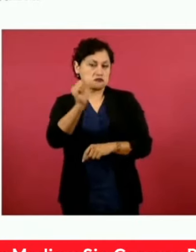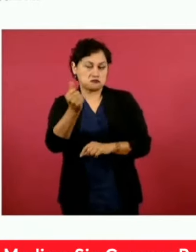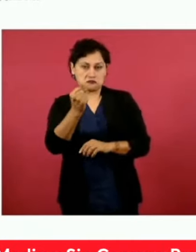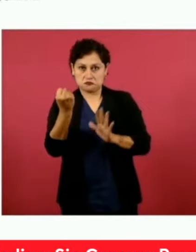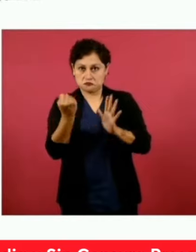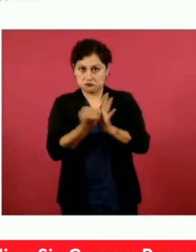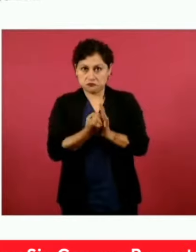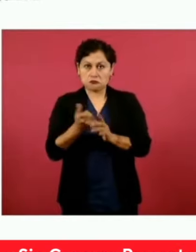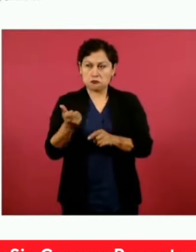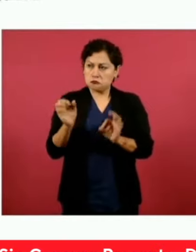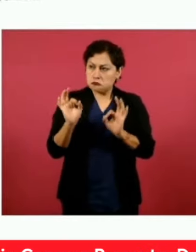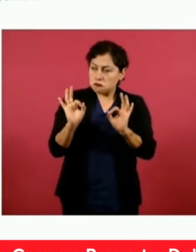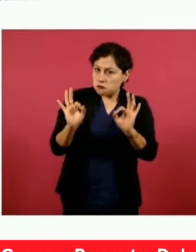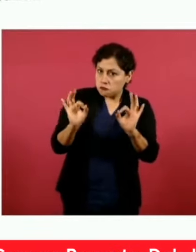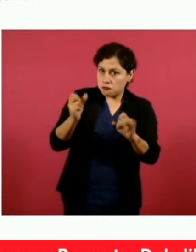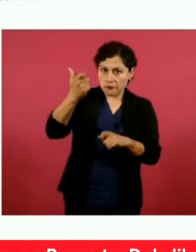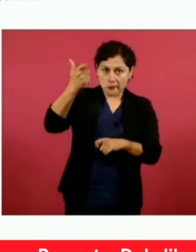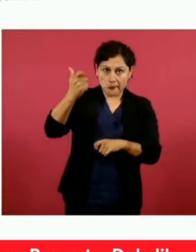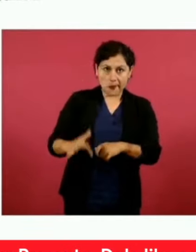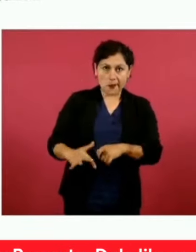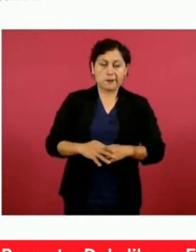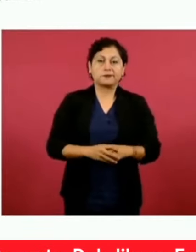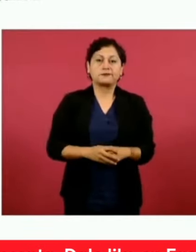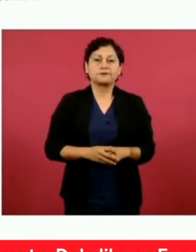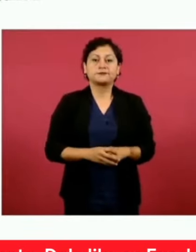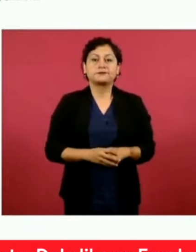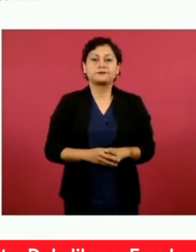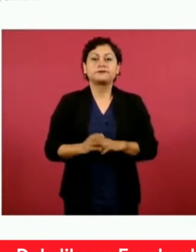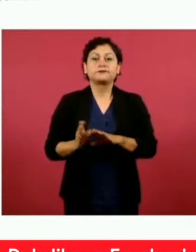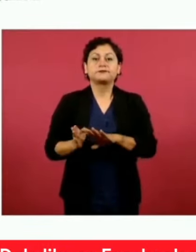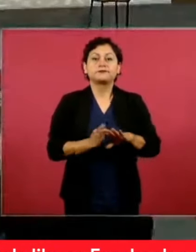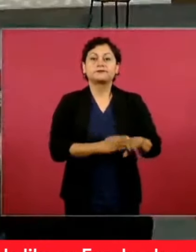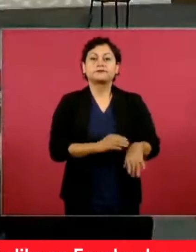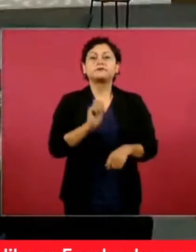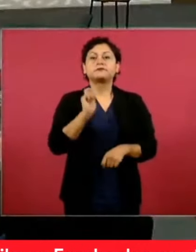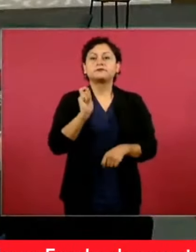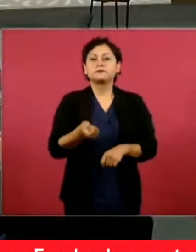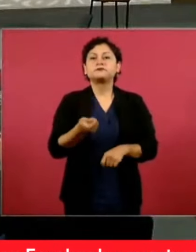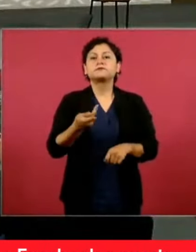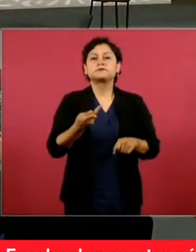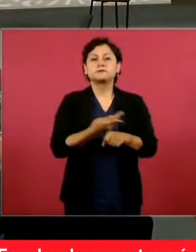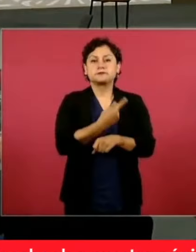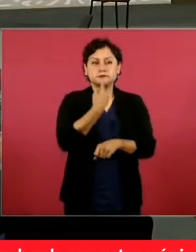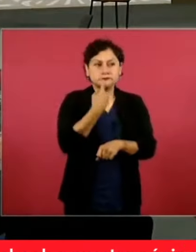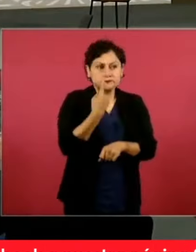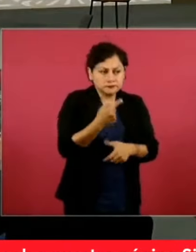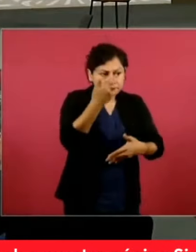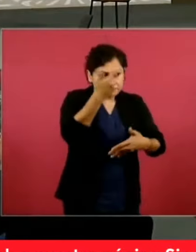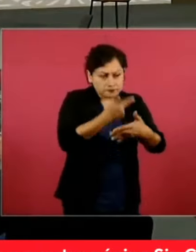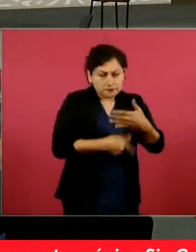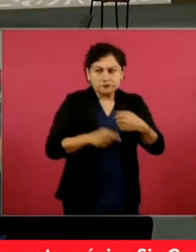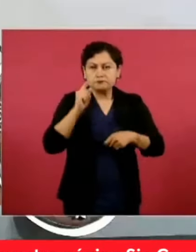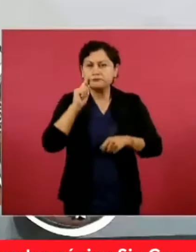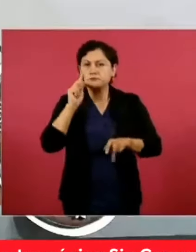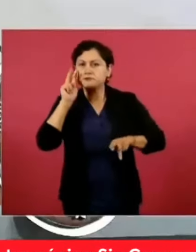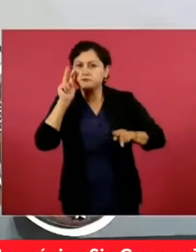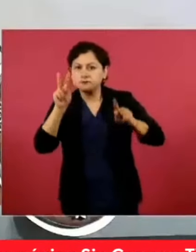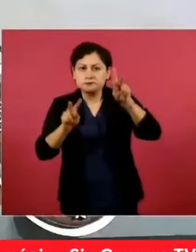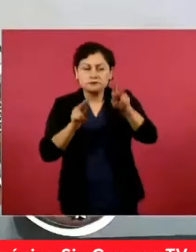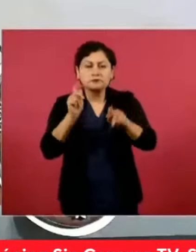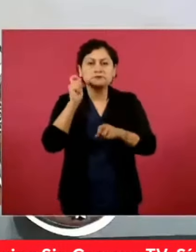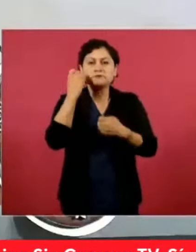debajo del promedio nacional. En cuanto al tema de las verificaciones, entre el 23 y el 29 de agosto